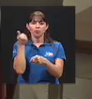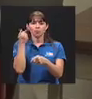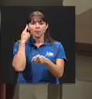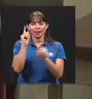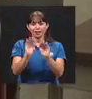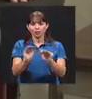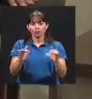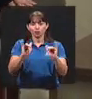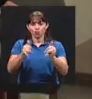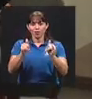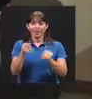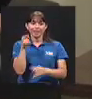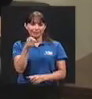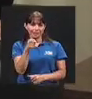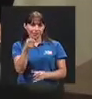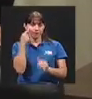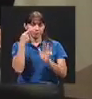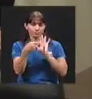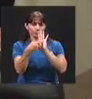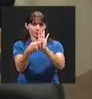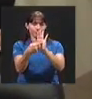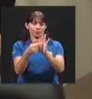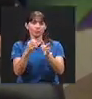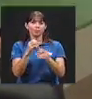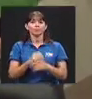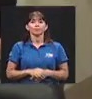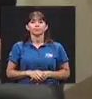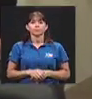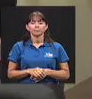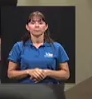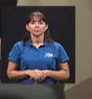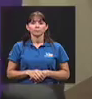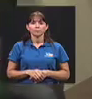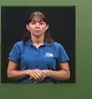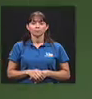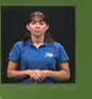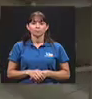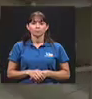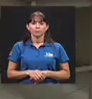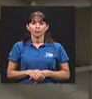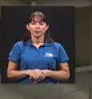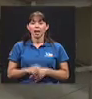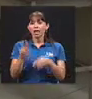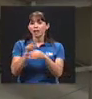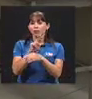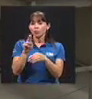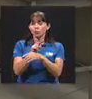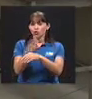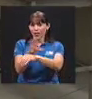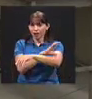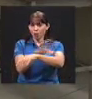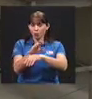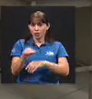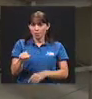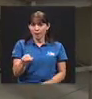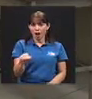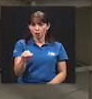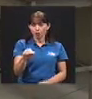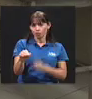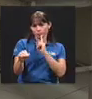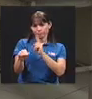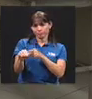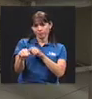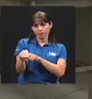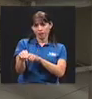para que los niños jueguen es esta o con las piernas extendidas. El uso del mouse de un solo